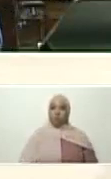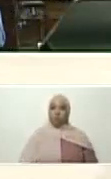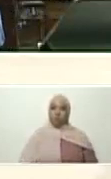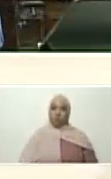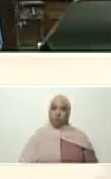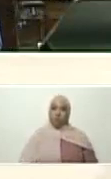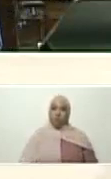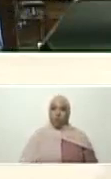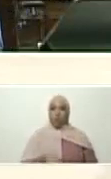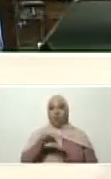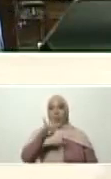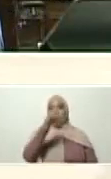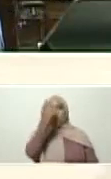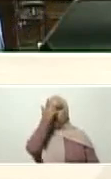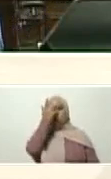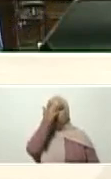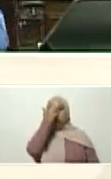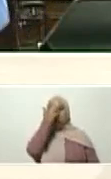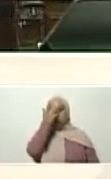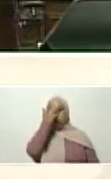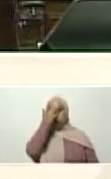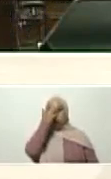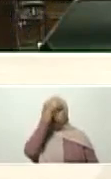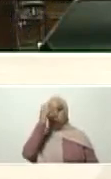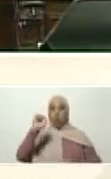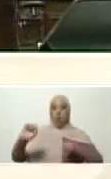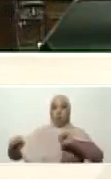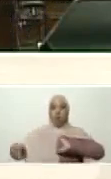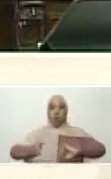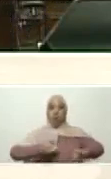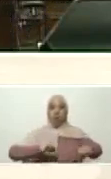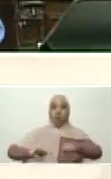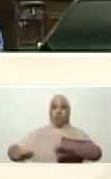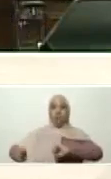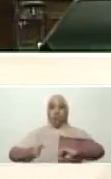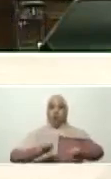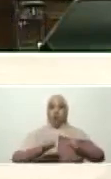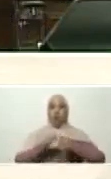Y el 4 de febrero surgió el movimiento, la vanguardia, el líder.